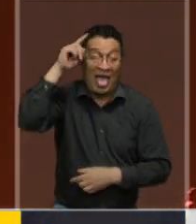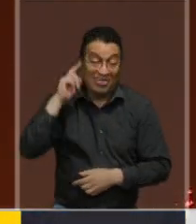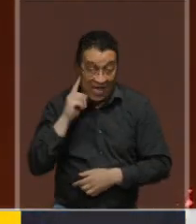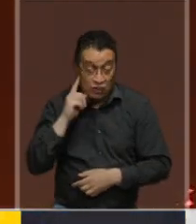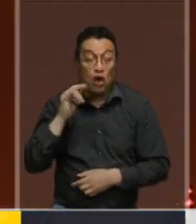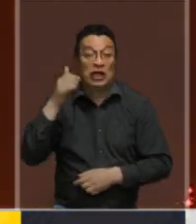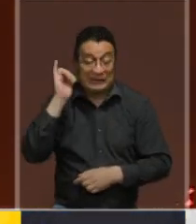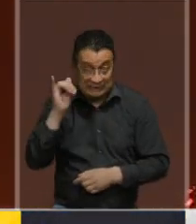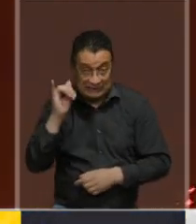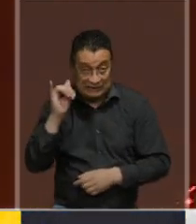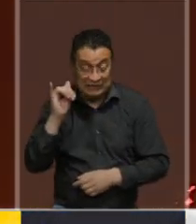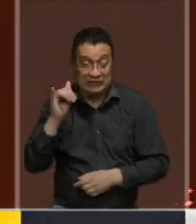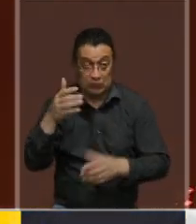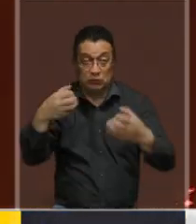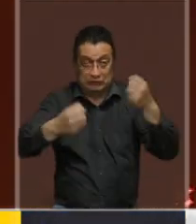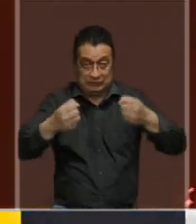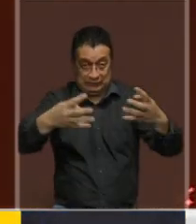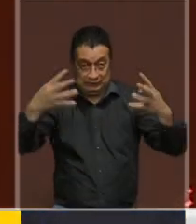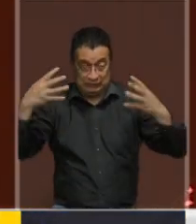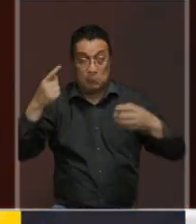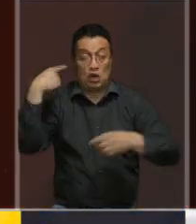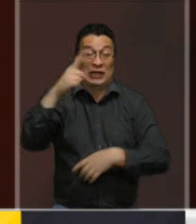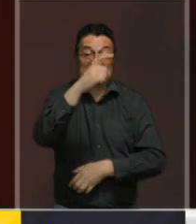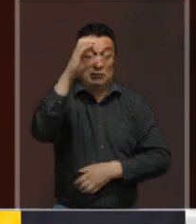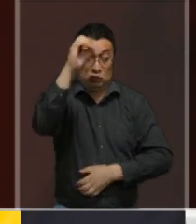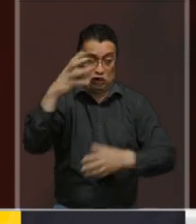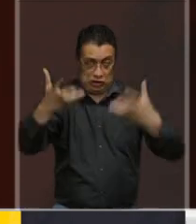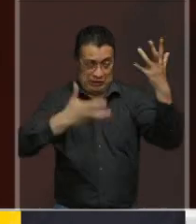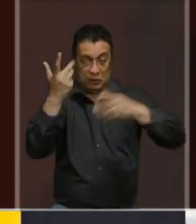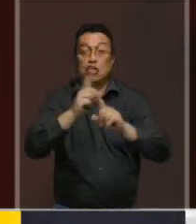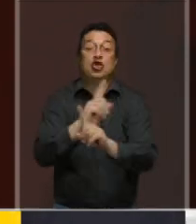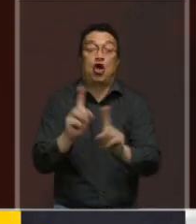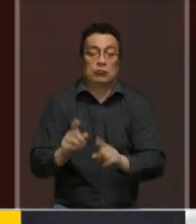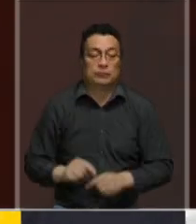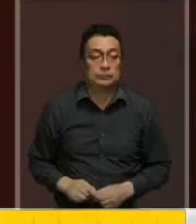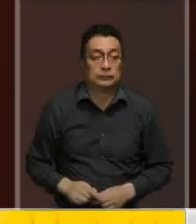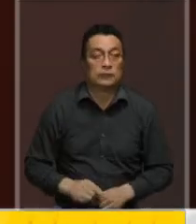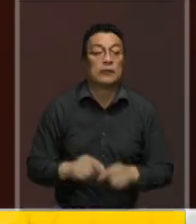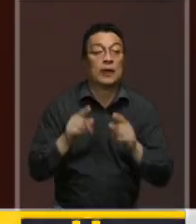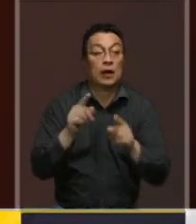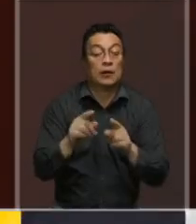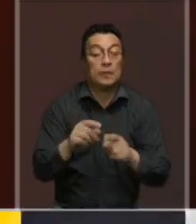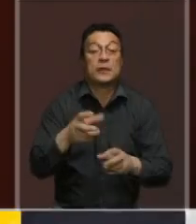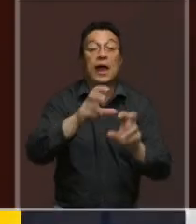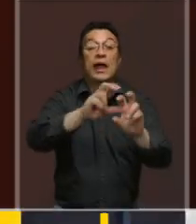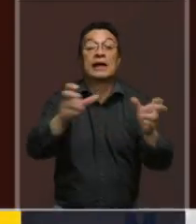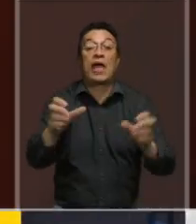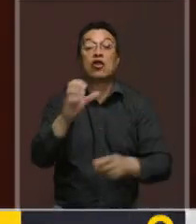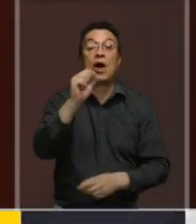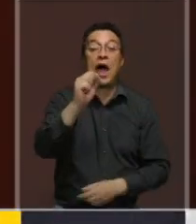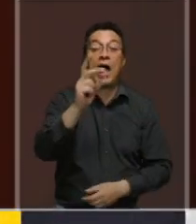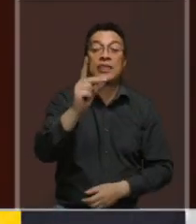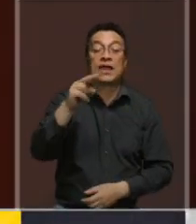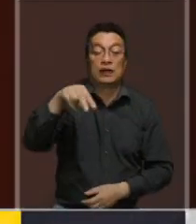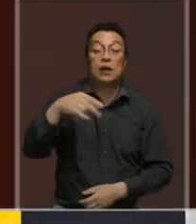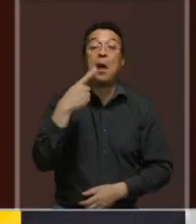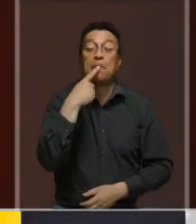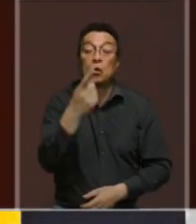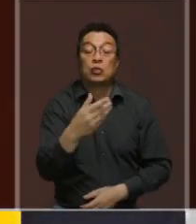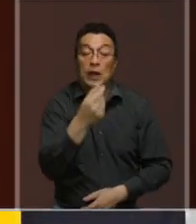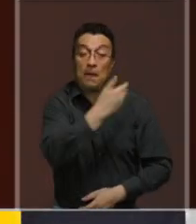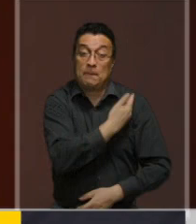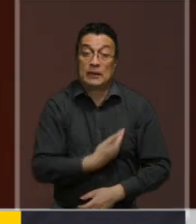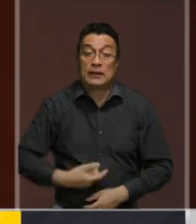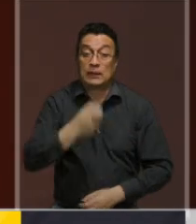que esté totalmente quemada. Subsecretario, estamos en vivo para Radio ADN. Saber si es que el presidente de la República se va a